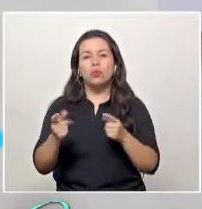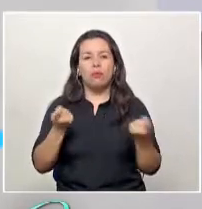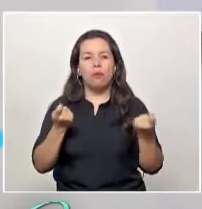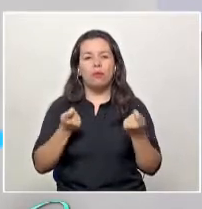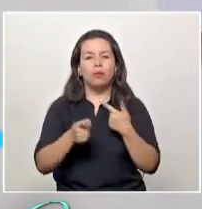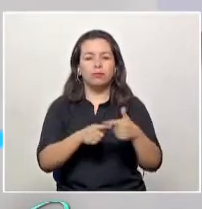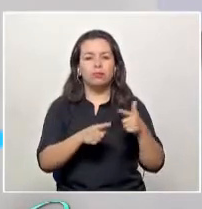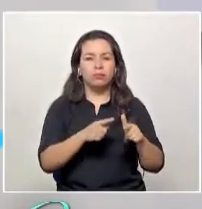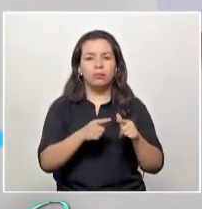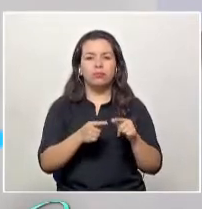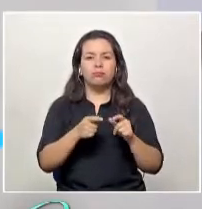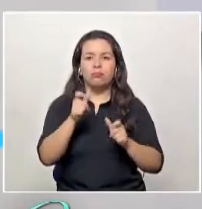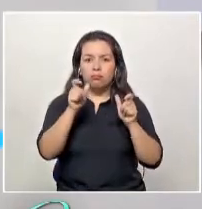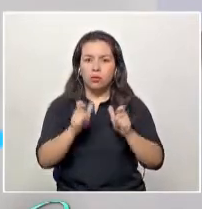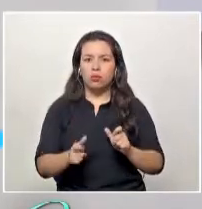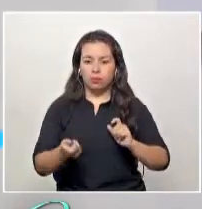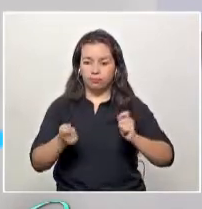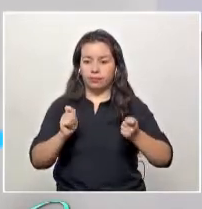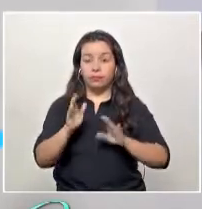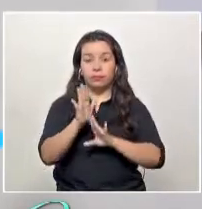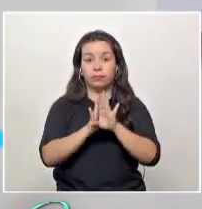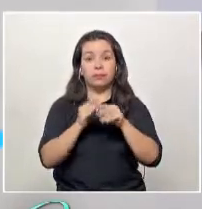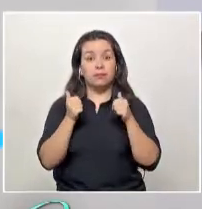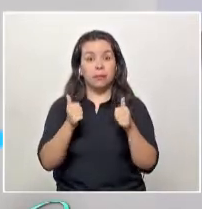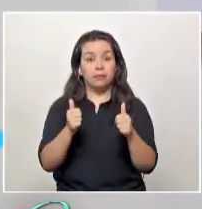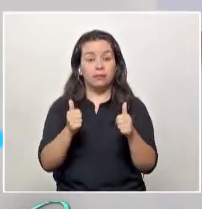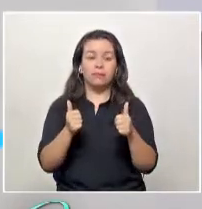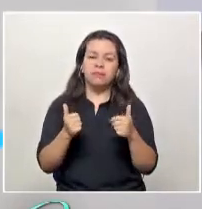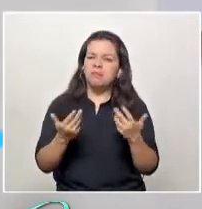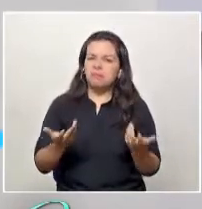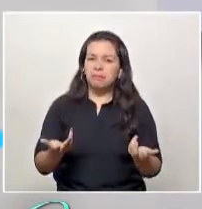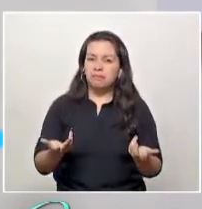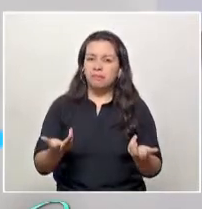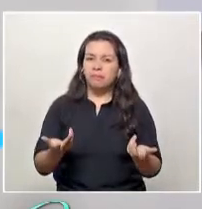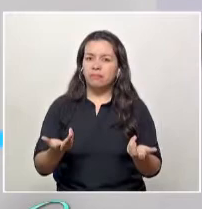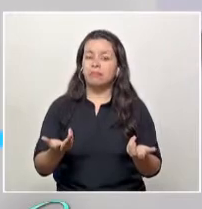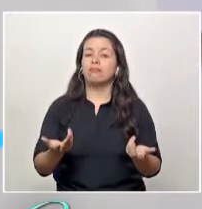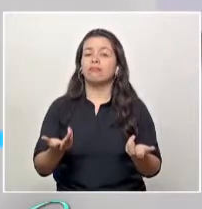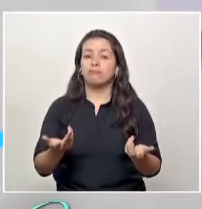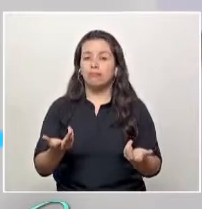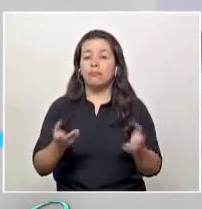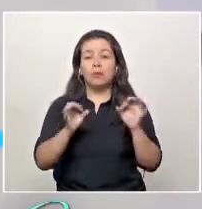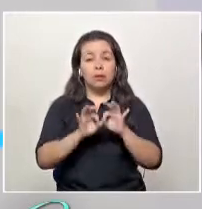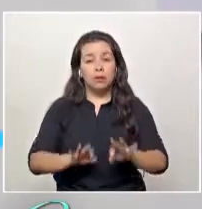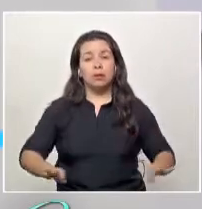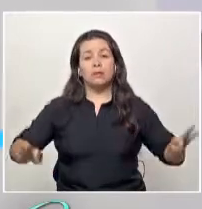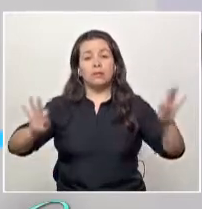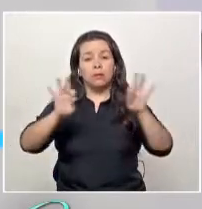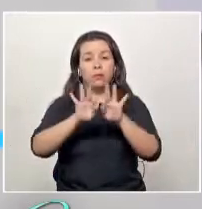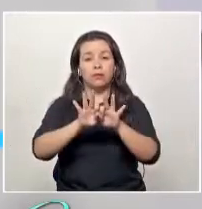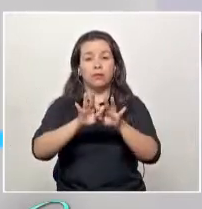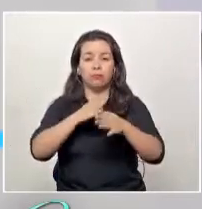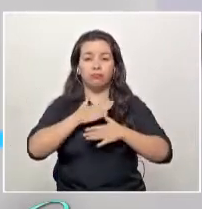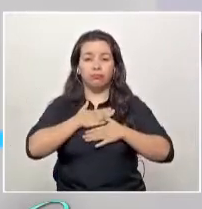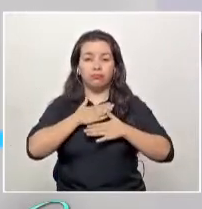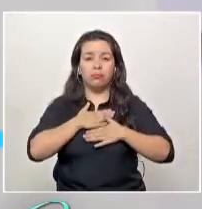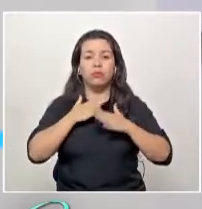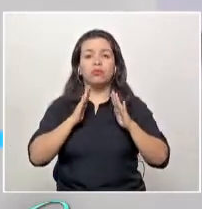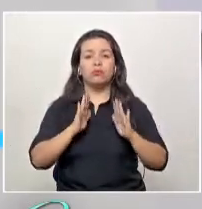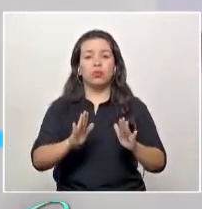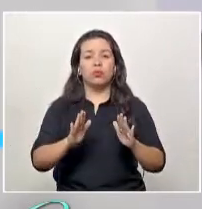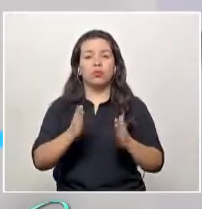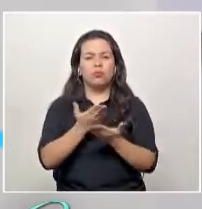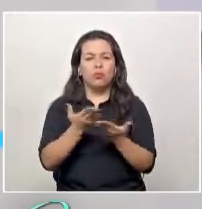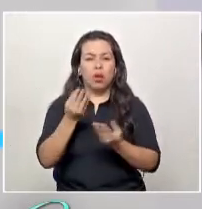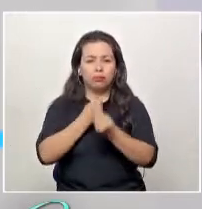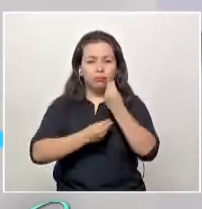persona evoluciona muy satisfactoriamente. Entonces, sí sería muy importante uno personalizar la parte